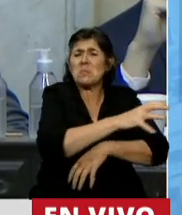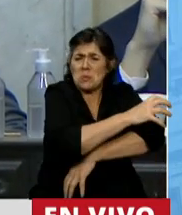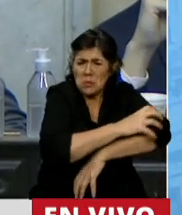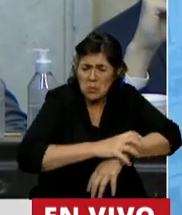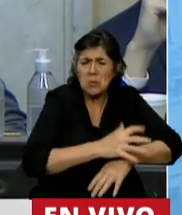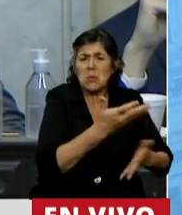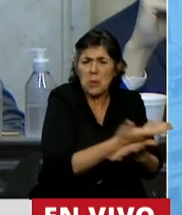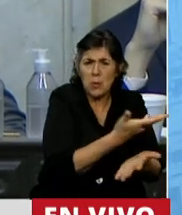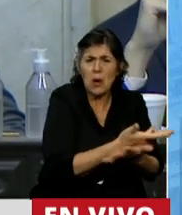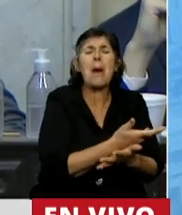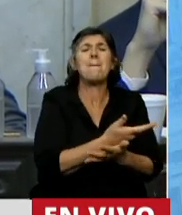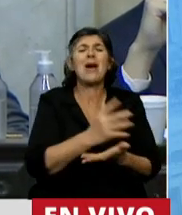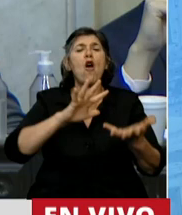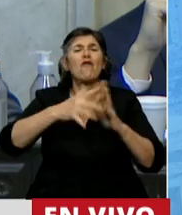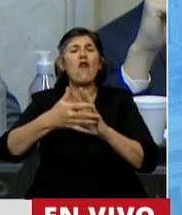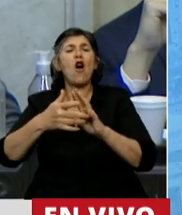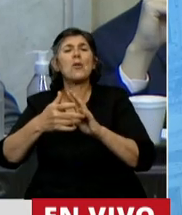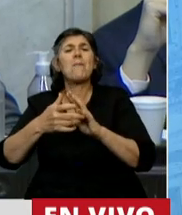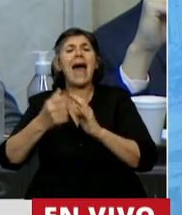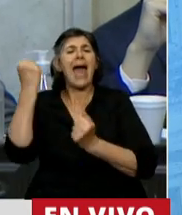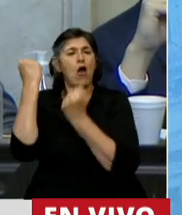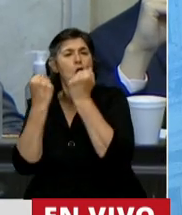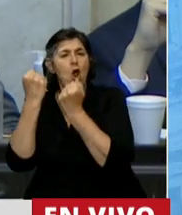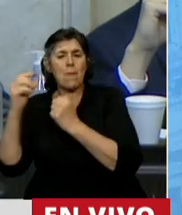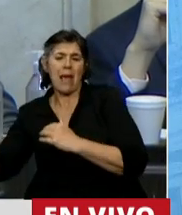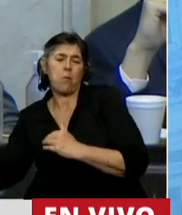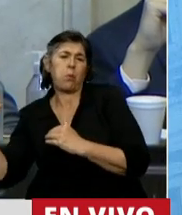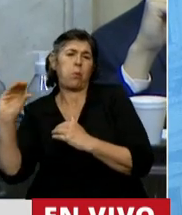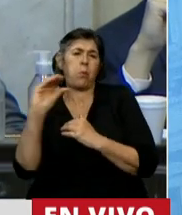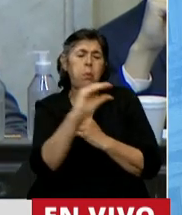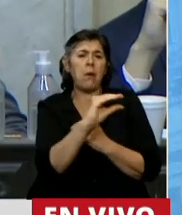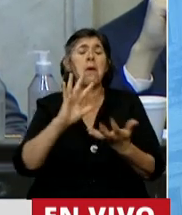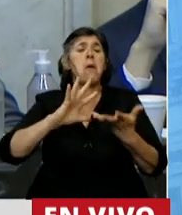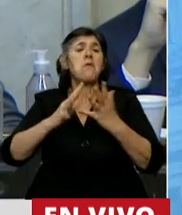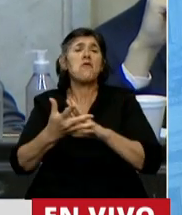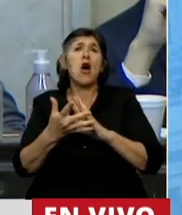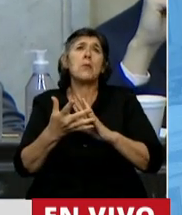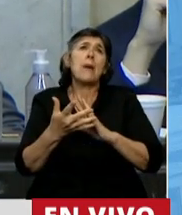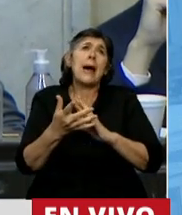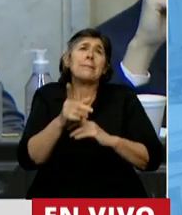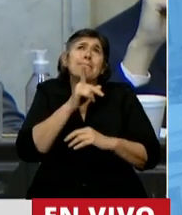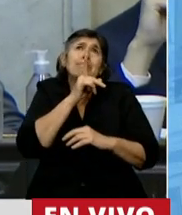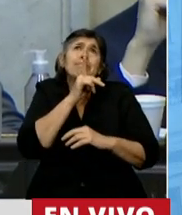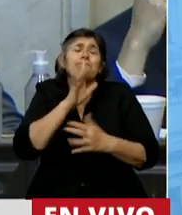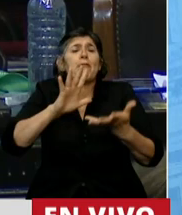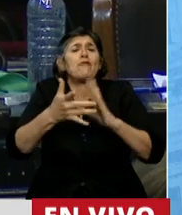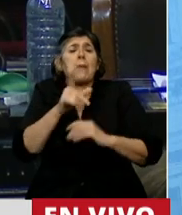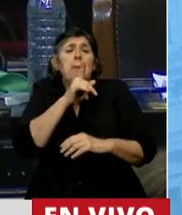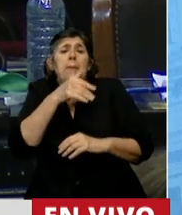El transferir recursos económicos pasivamente, no digo que en sí mismo esté